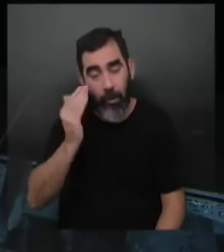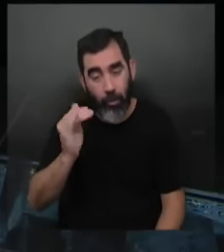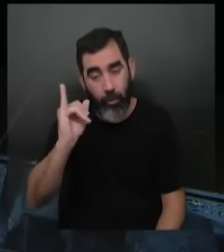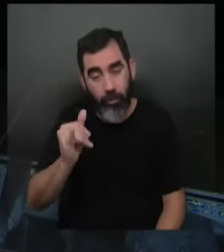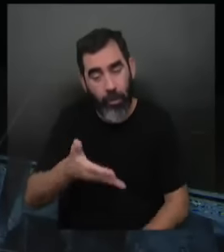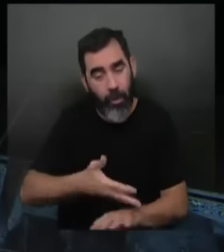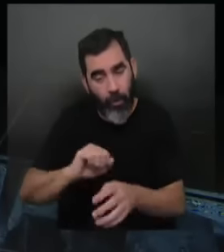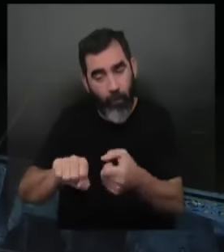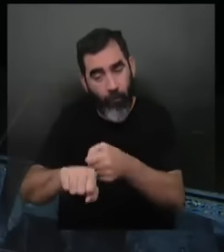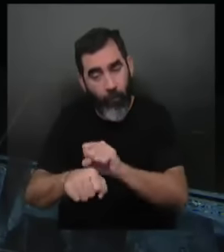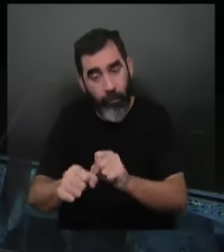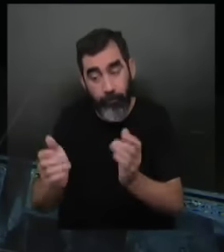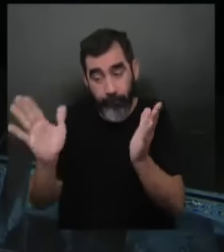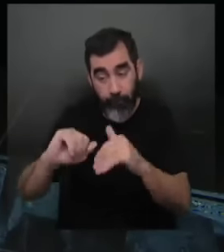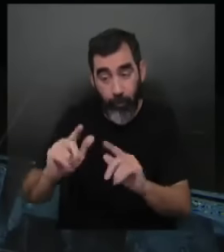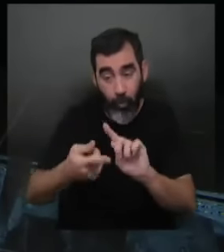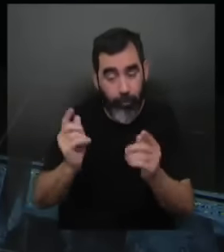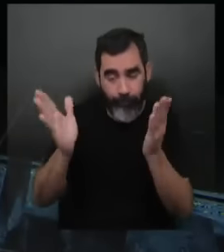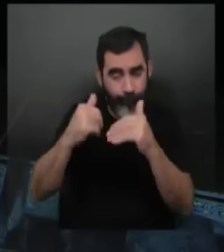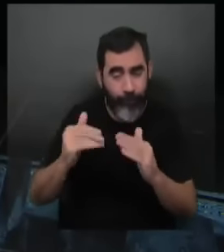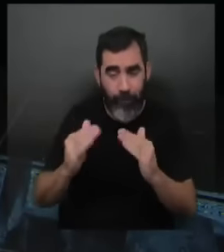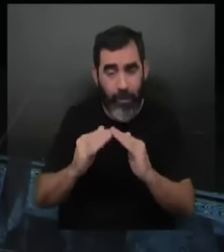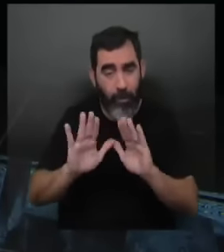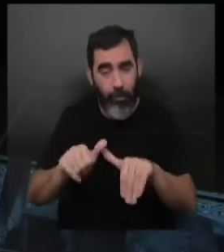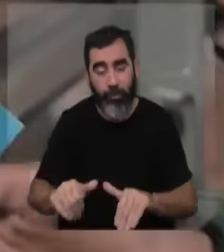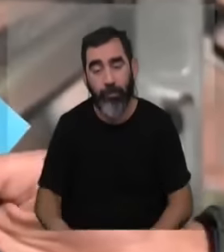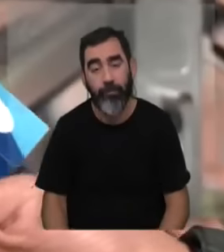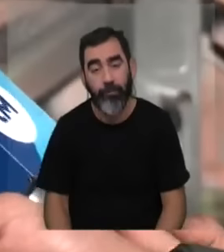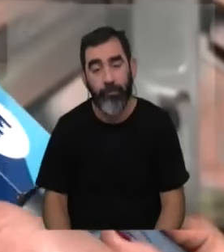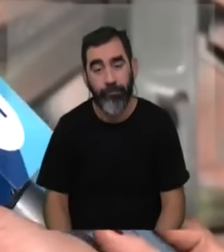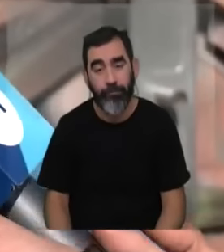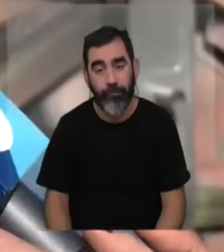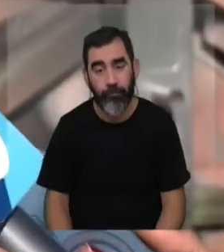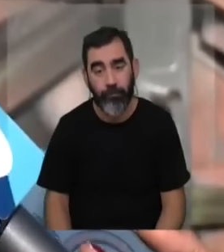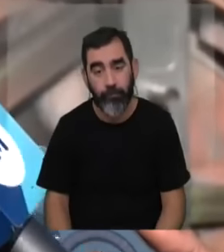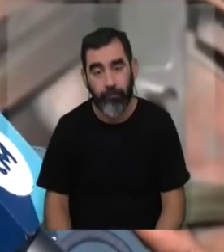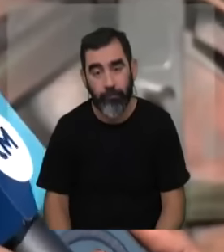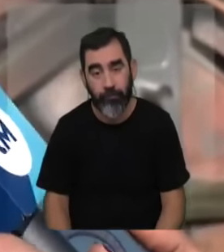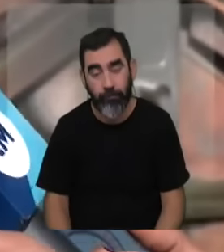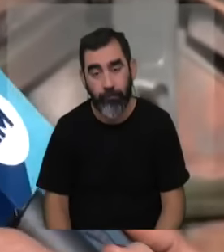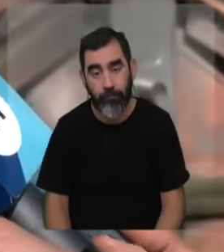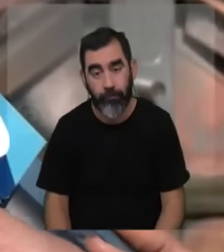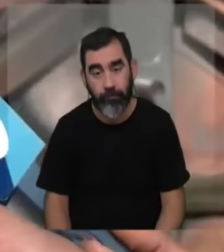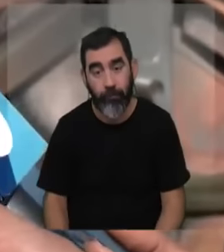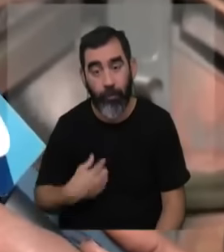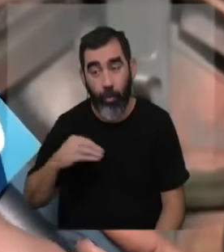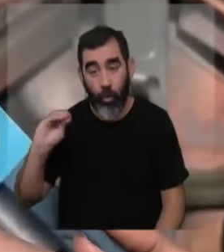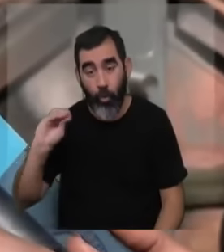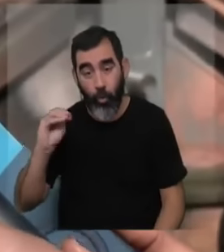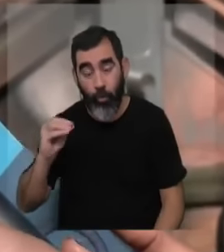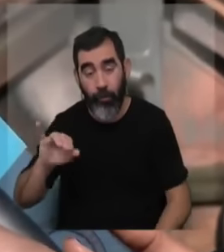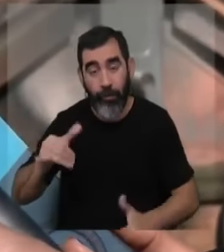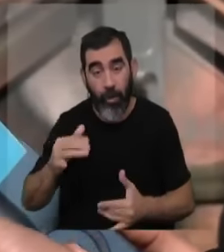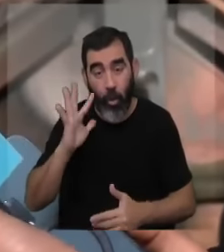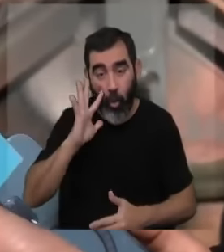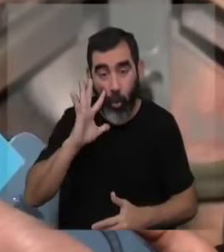el esfuerzo que sin este convenio no podría tener una casa propia sinceramente siendo tan joven que tengamos la